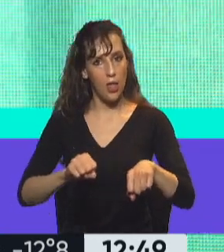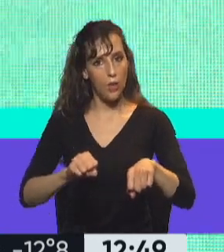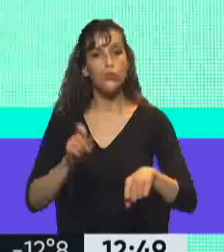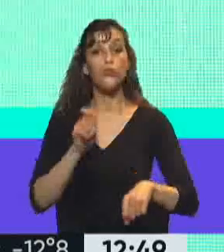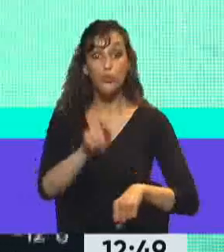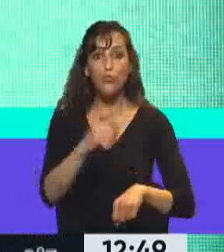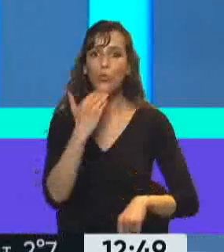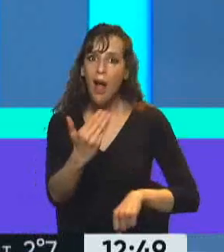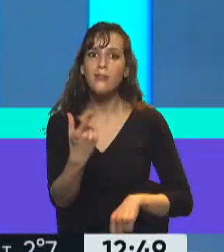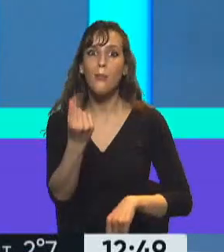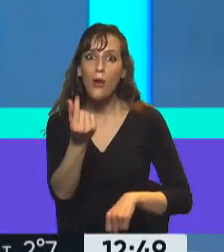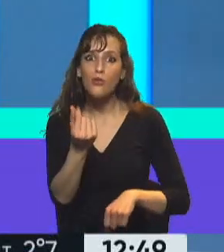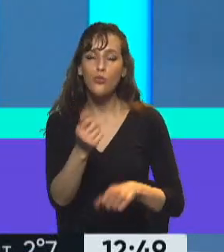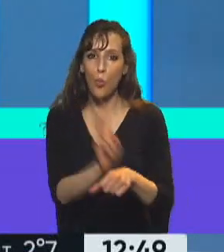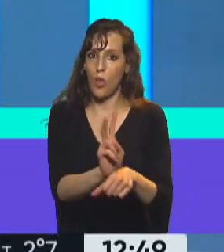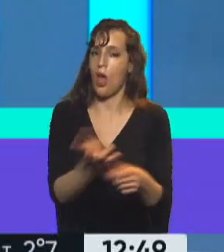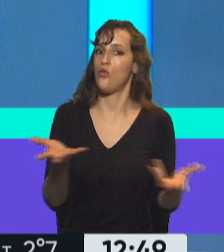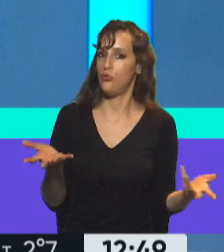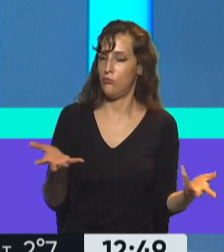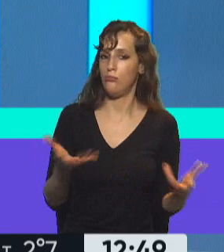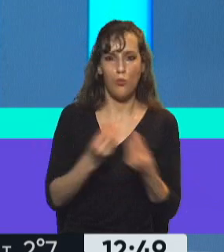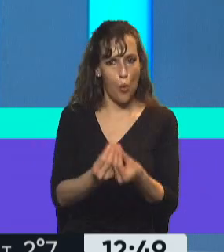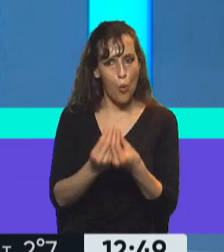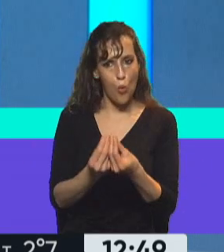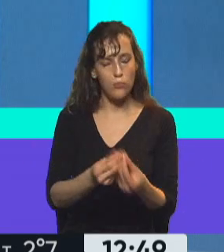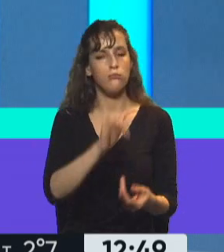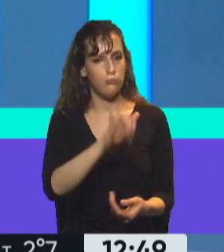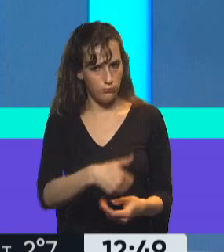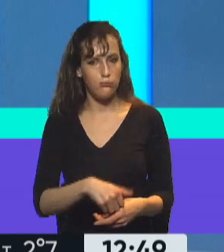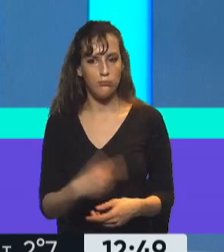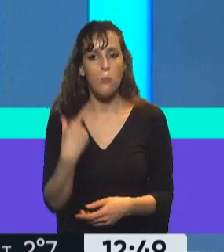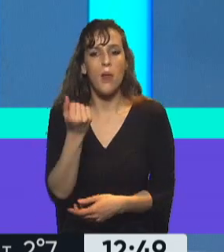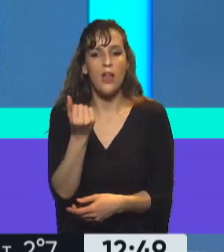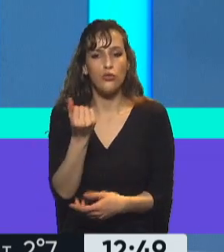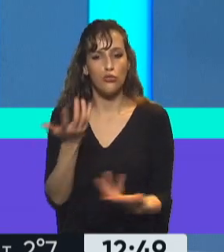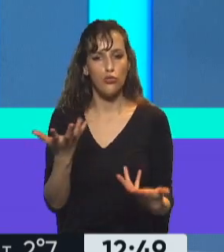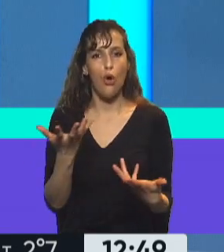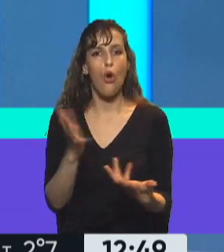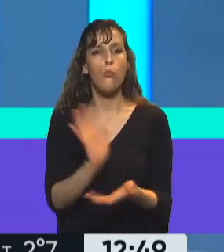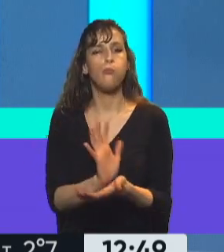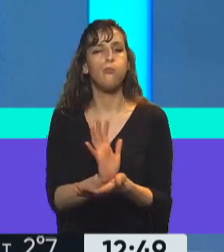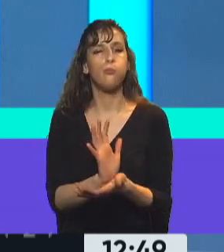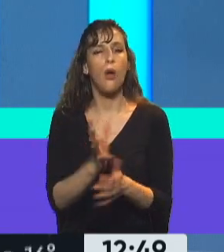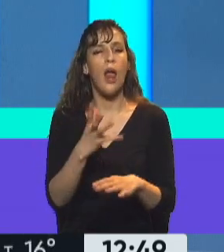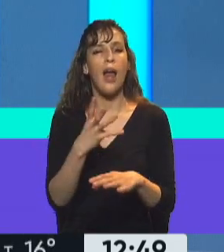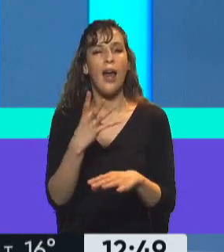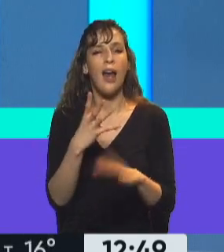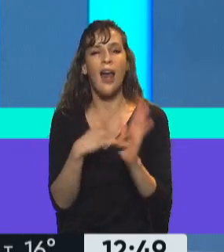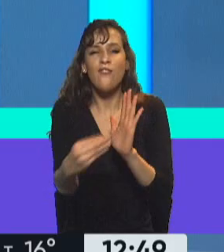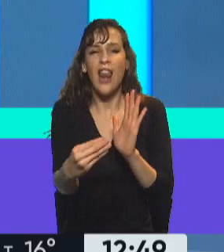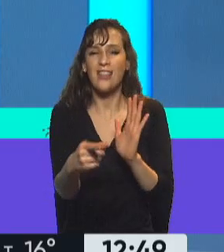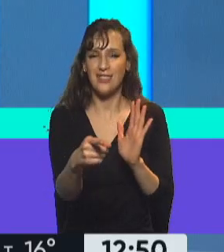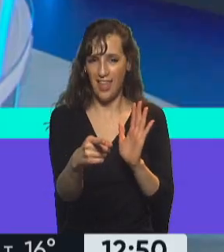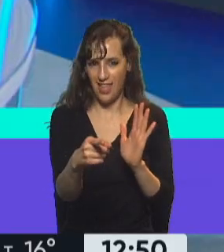precios efectivamente bien efectivamente no sólo es un precio de referencia sino que es una cantidad de rubros